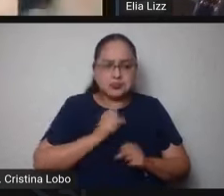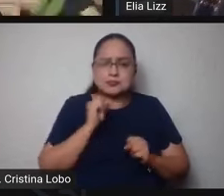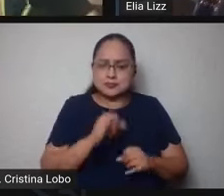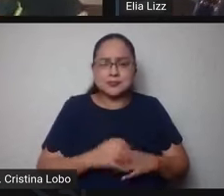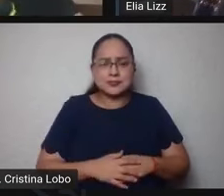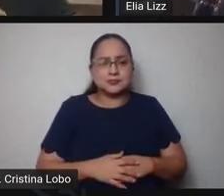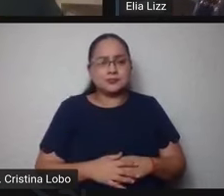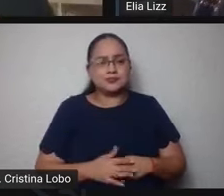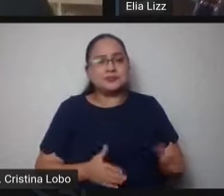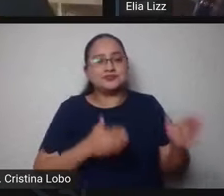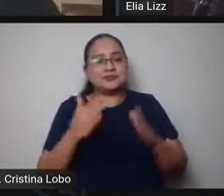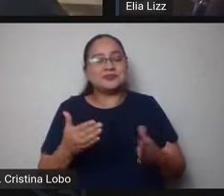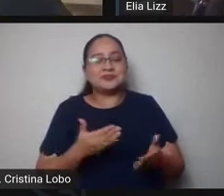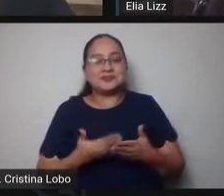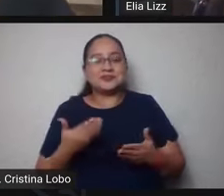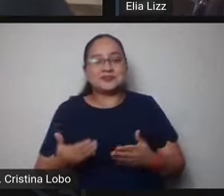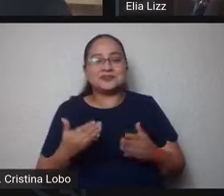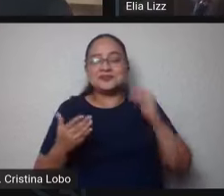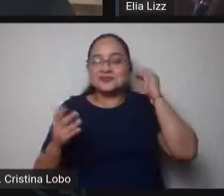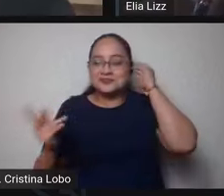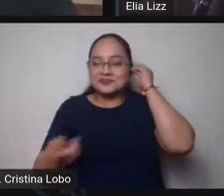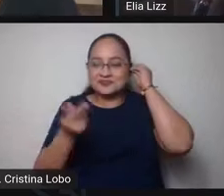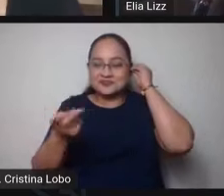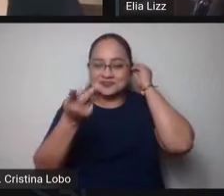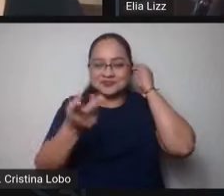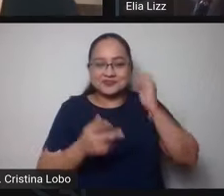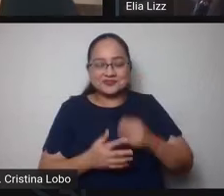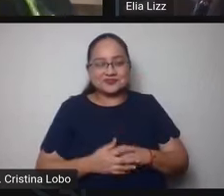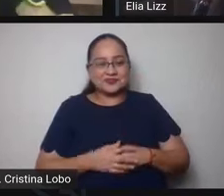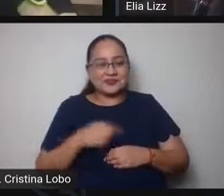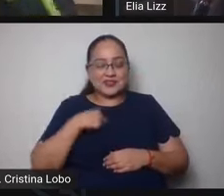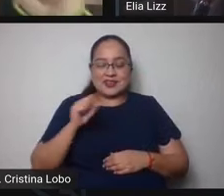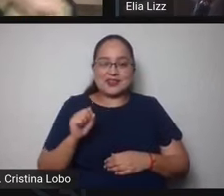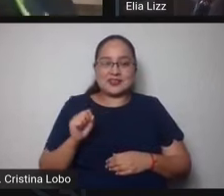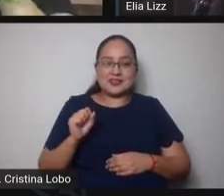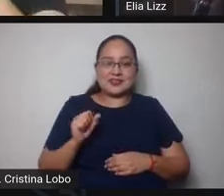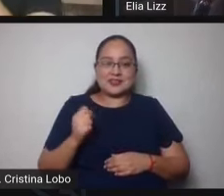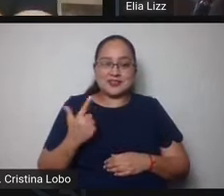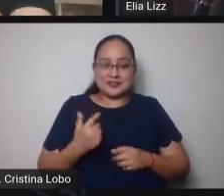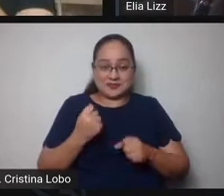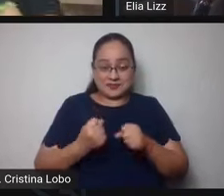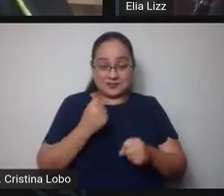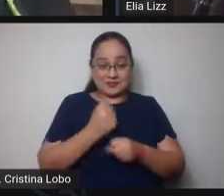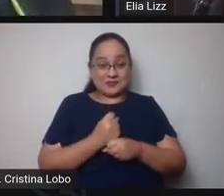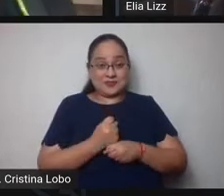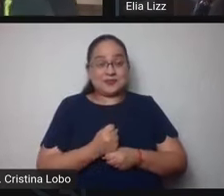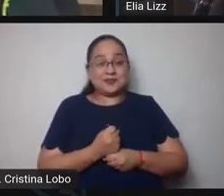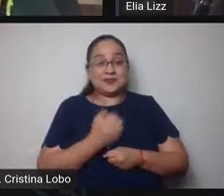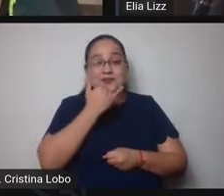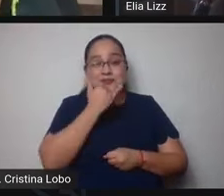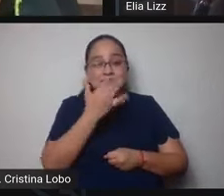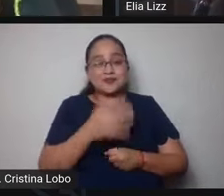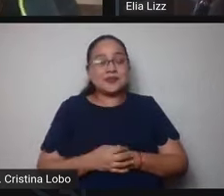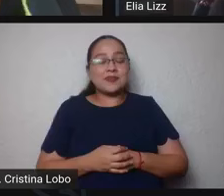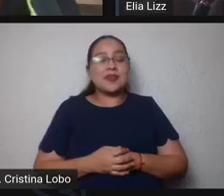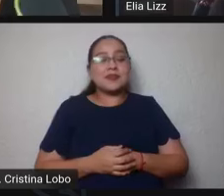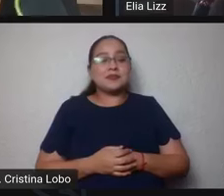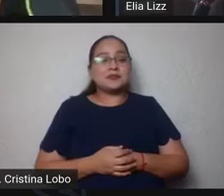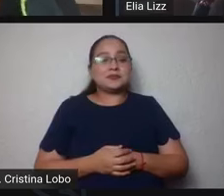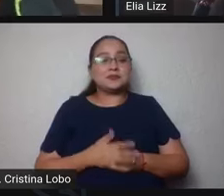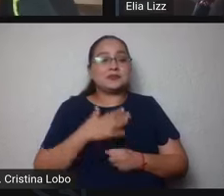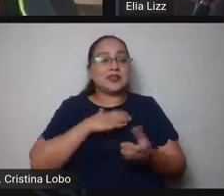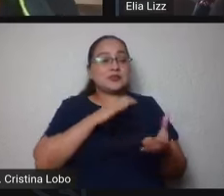mira esta pregunta, gracias, doctora, qué tremendo. Mira, dice, yo tengo 67 años. Perdón, pero mi esposo